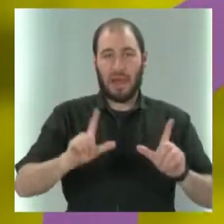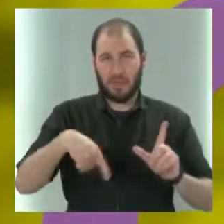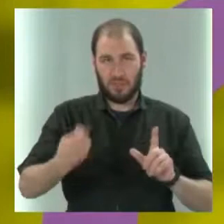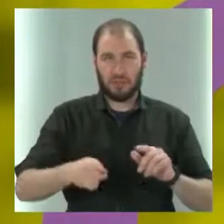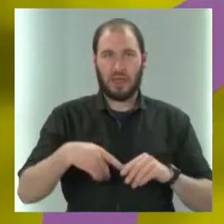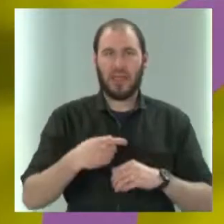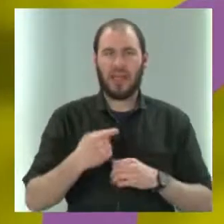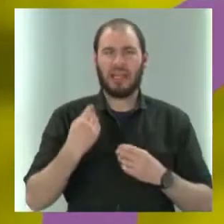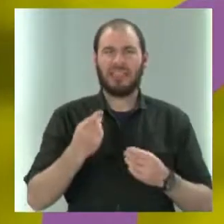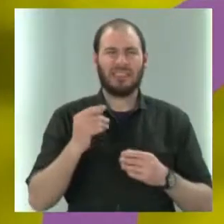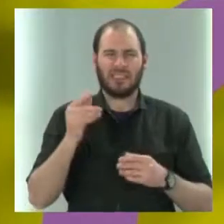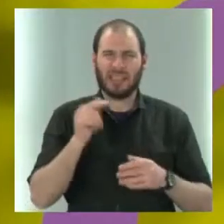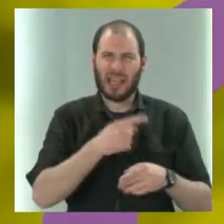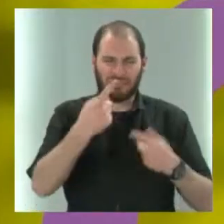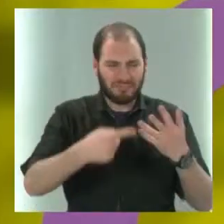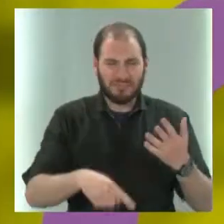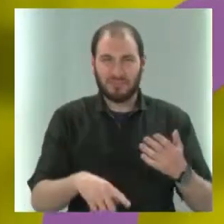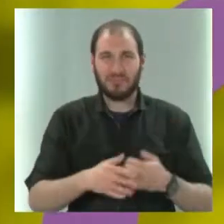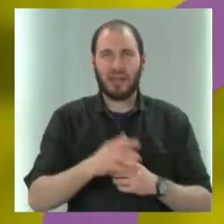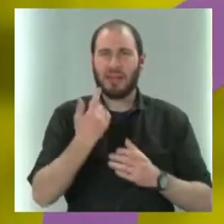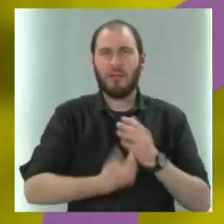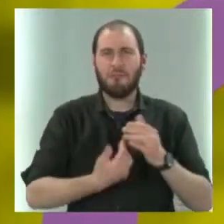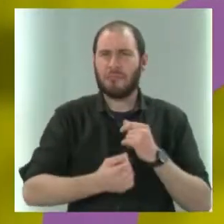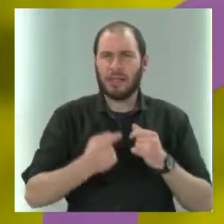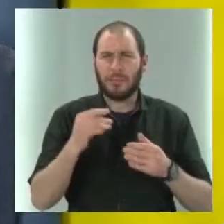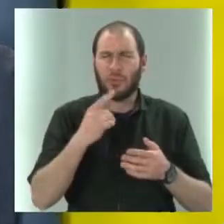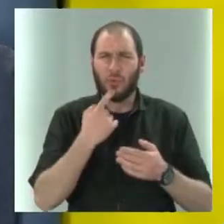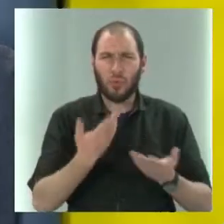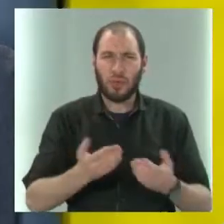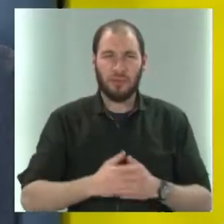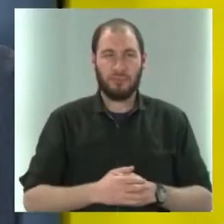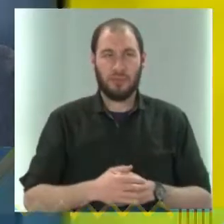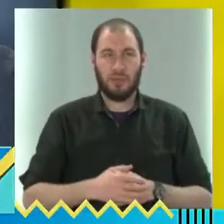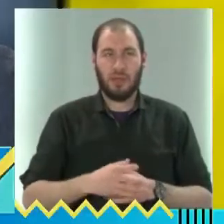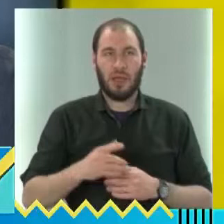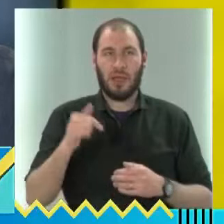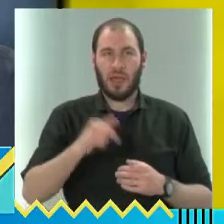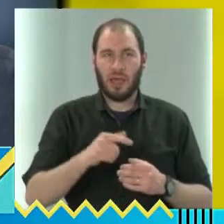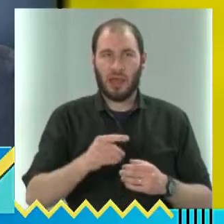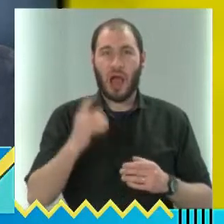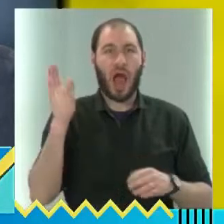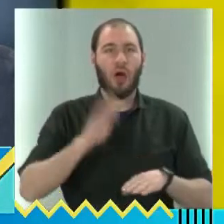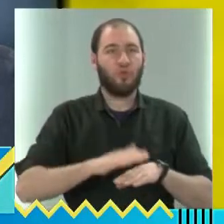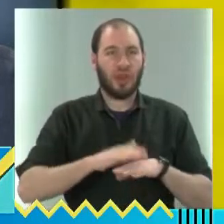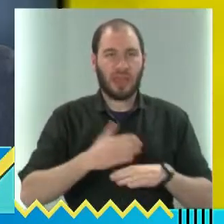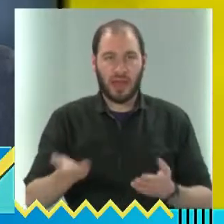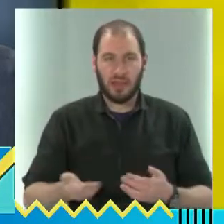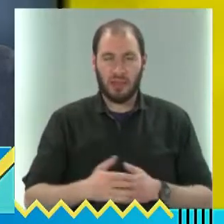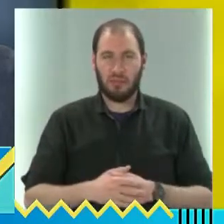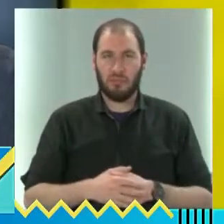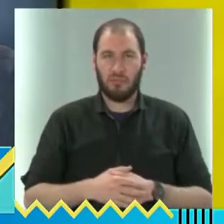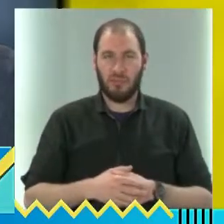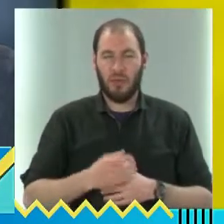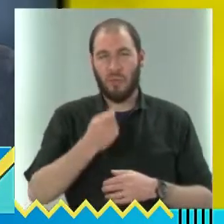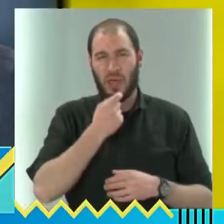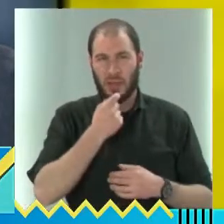¿Qué es lo que hace ruido de estas faltas que se proponen? La verdad que es la discrecionalidad de la autoridad. A ver,